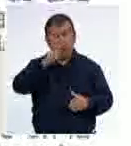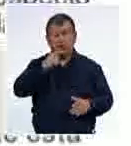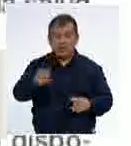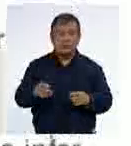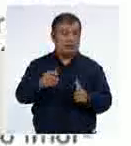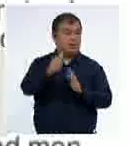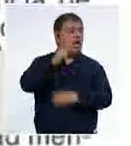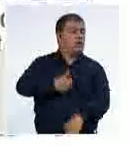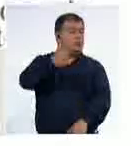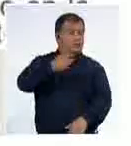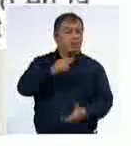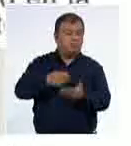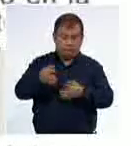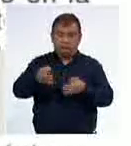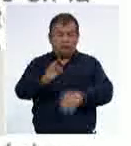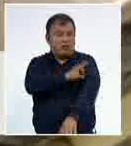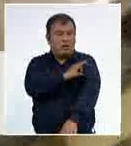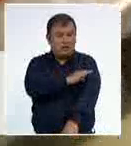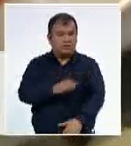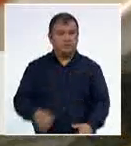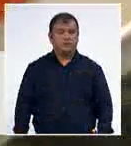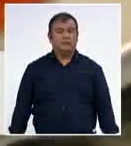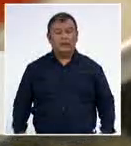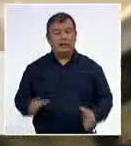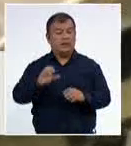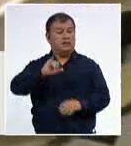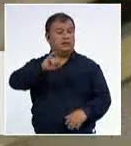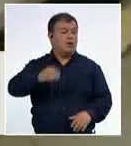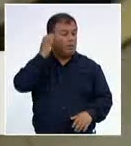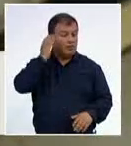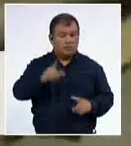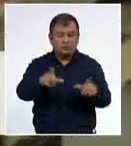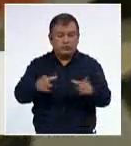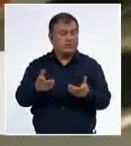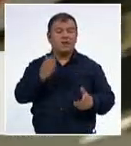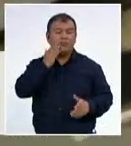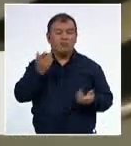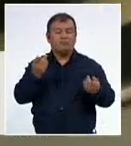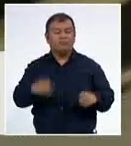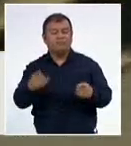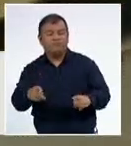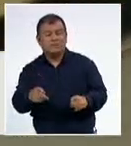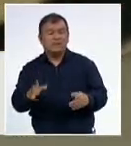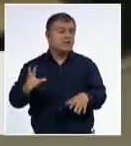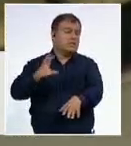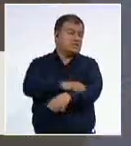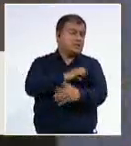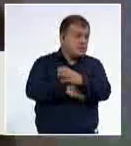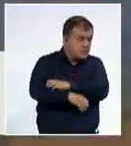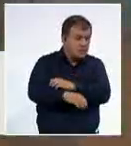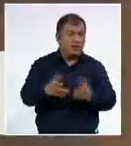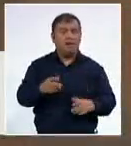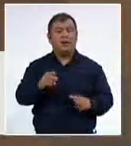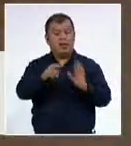autoridades distritales pueden fiscalizar. En San Juan de Miraflores, lugar donde la señora Rosa Puma Castillo fue atacada, la